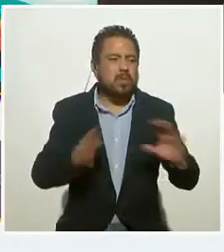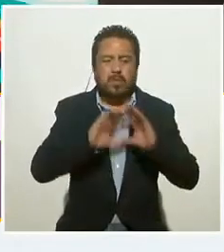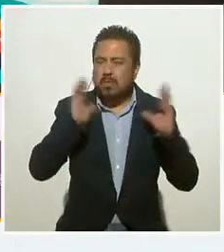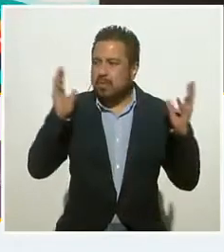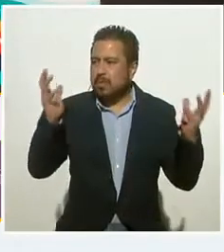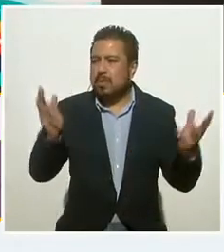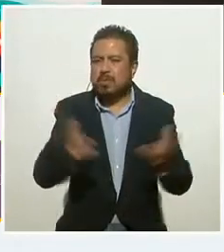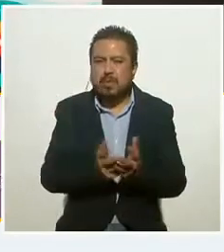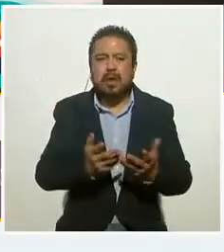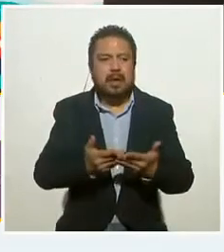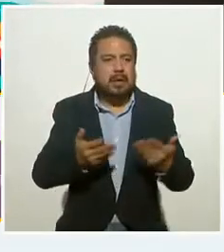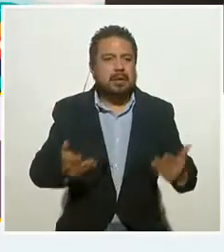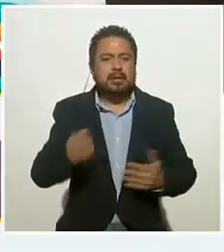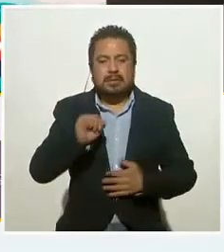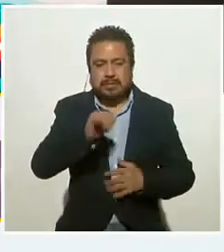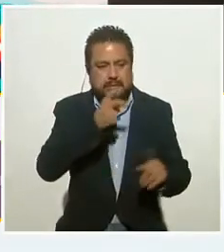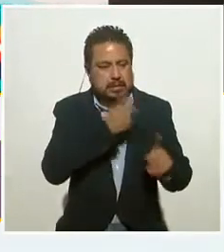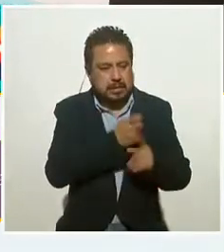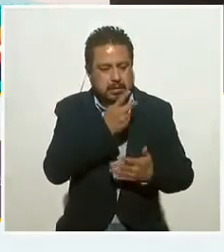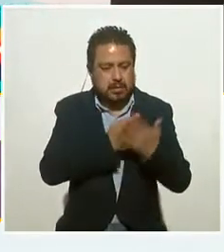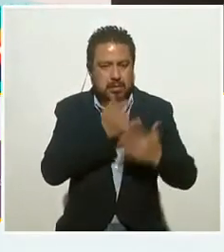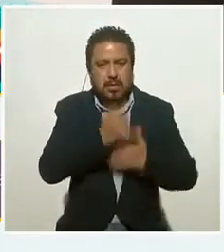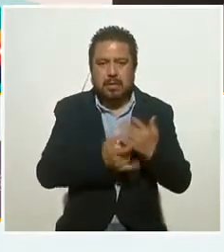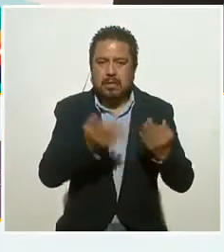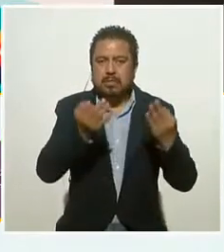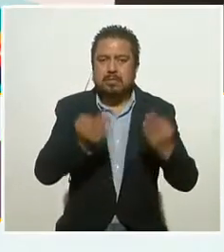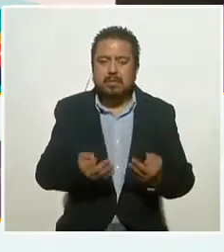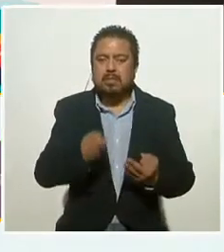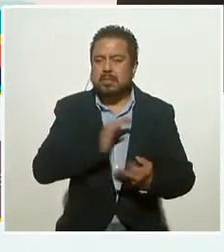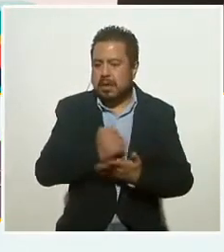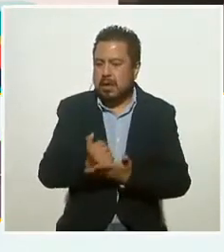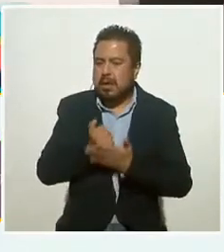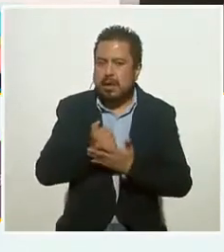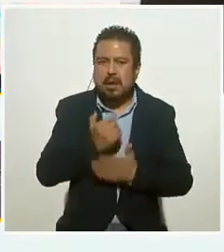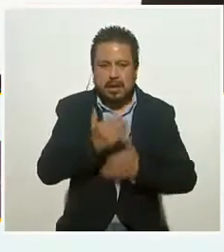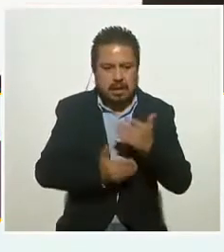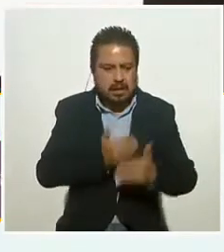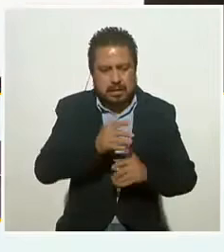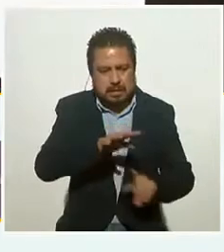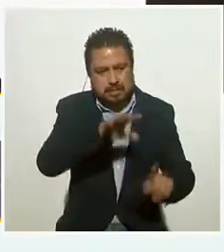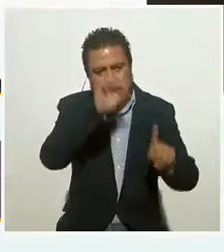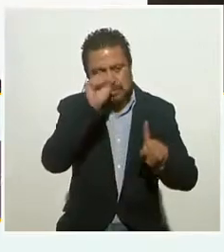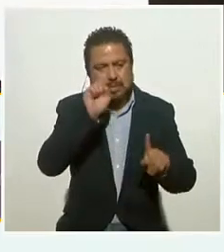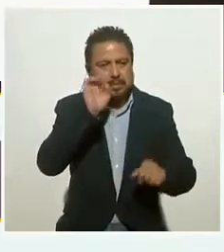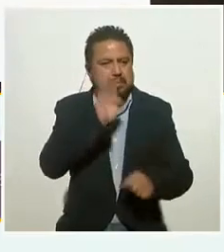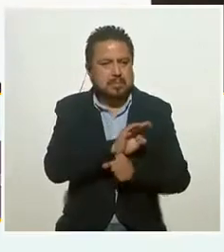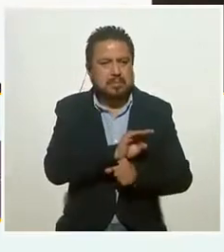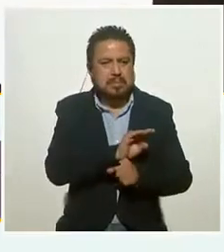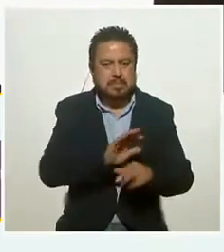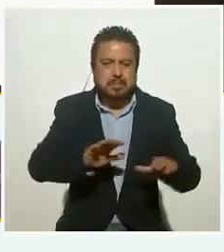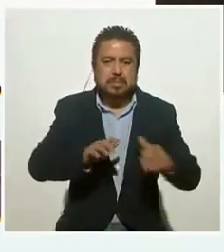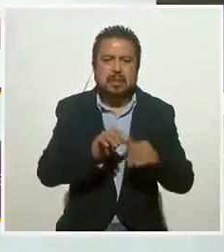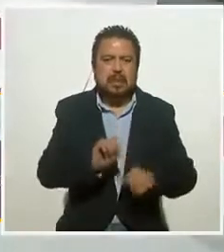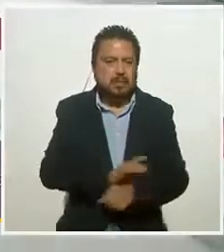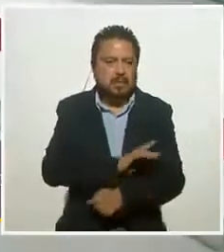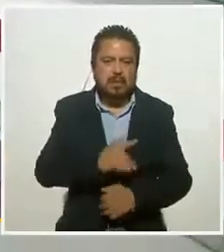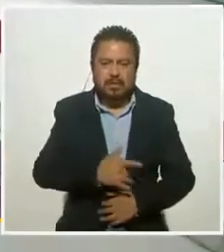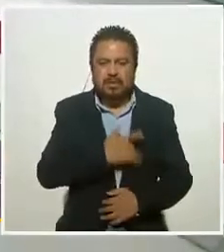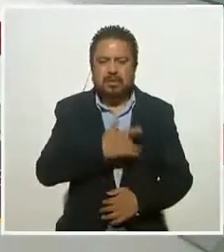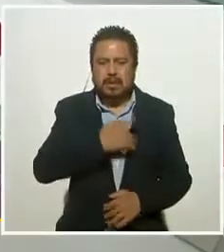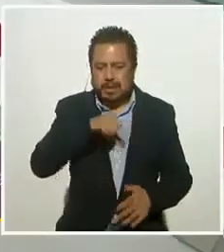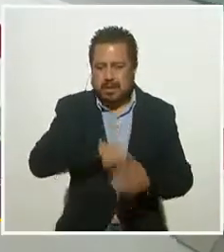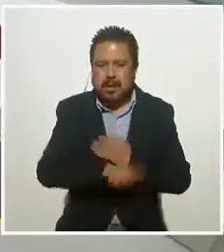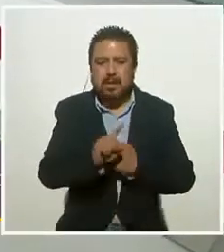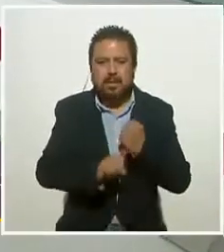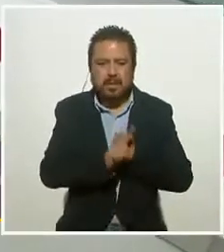entero, entonces en ese proyecto realmente nos ayuda a dar la perspectiva, a protegernos de emociones que nos meten